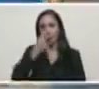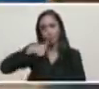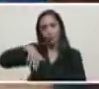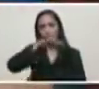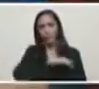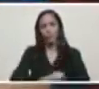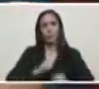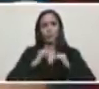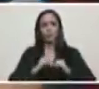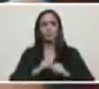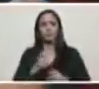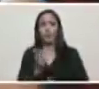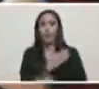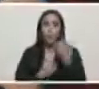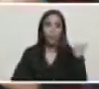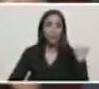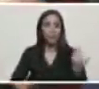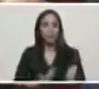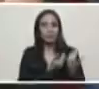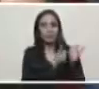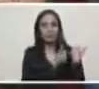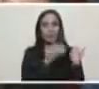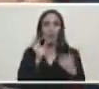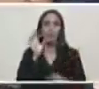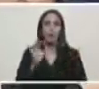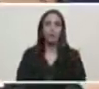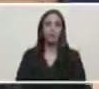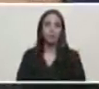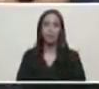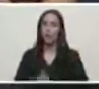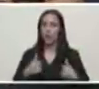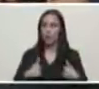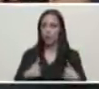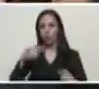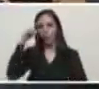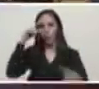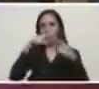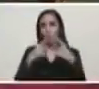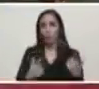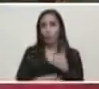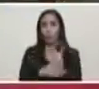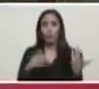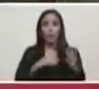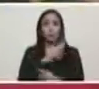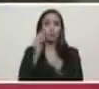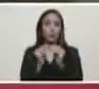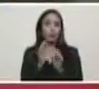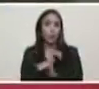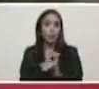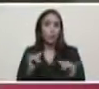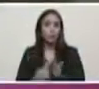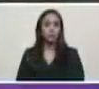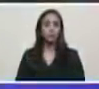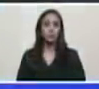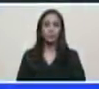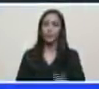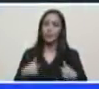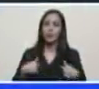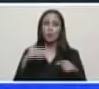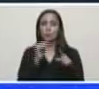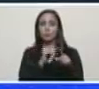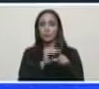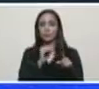ejerza la presidencia de la República llegué al concepto síntesis Yo estoy empeñado